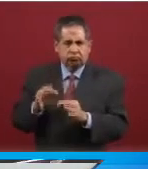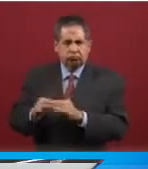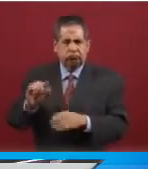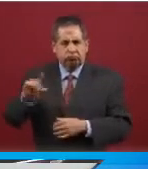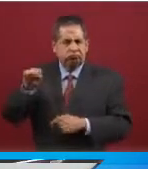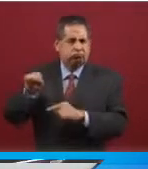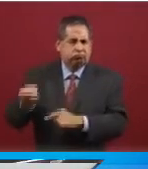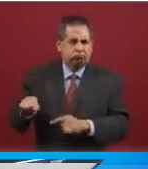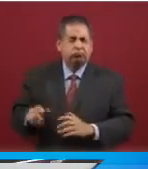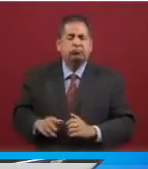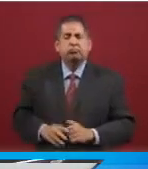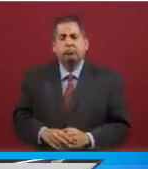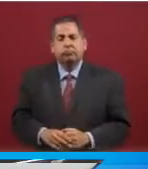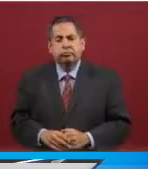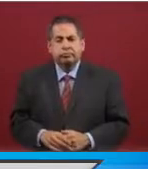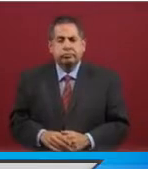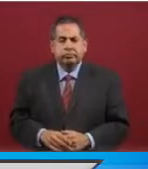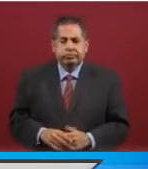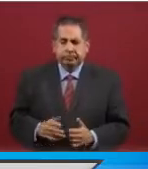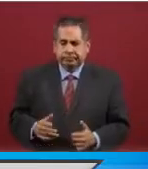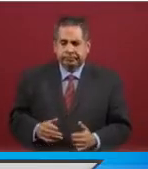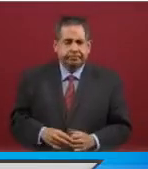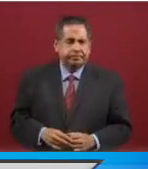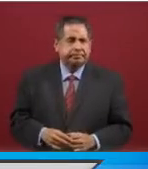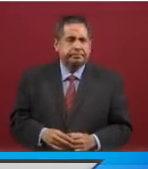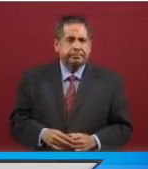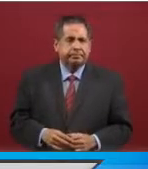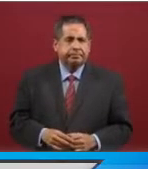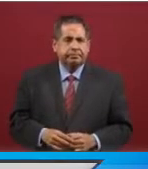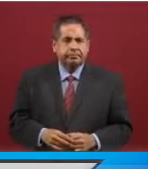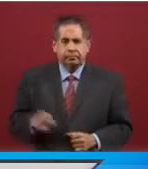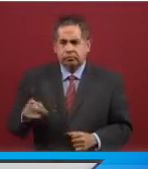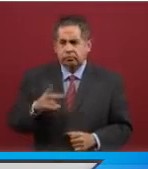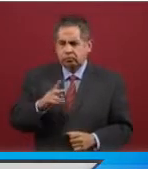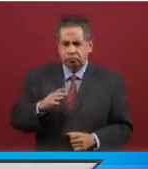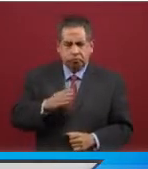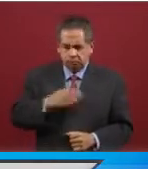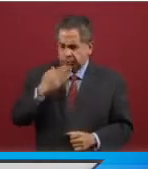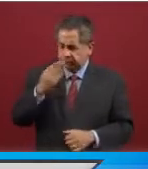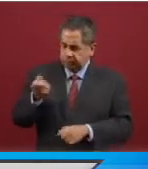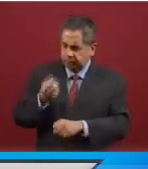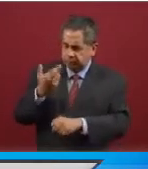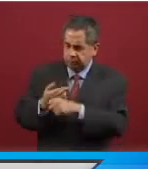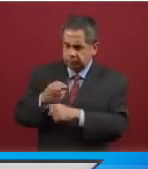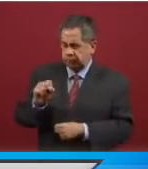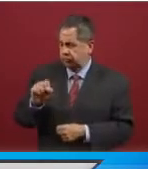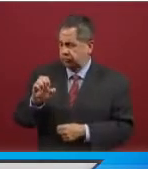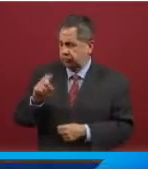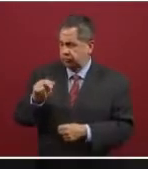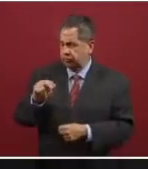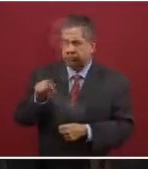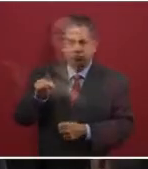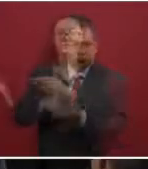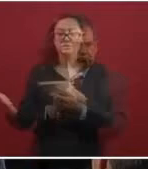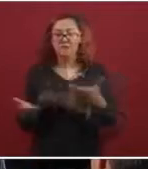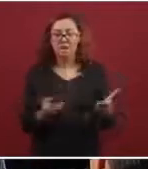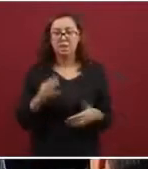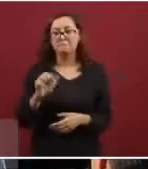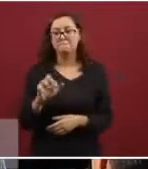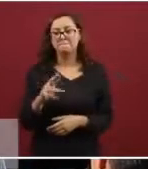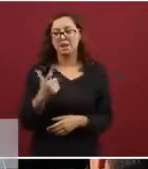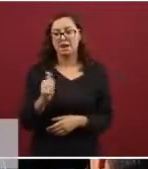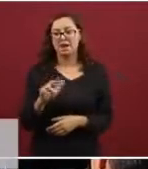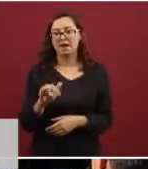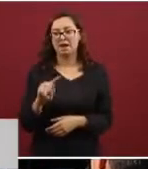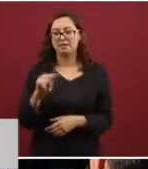de migración y no hay una orden en este sentido. Se continuará con estas tareas respetando siempre los derechos humanos.